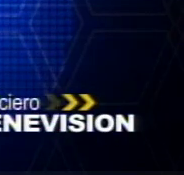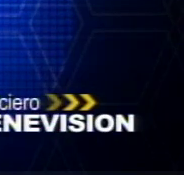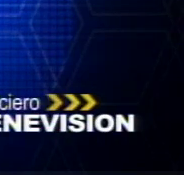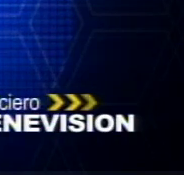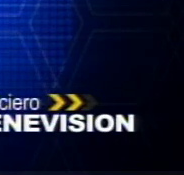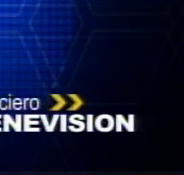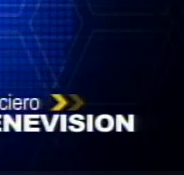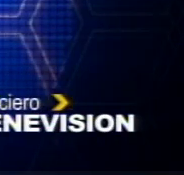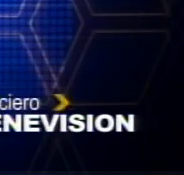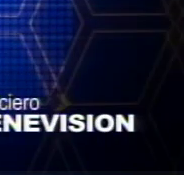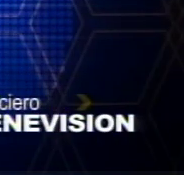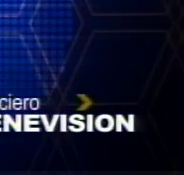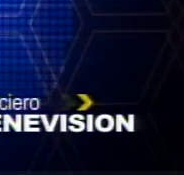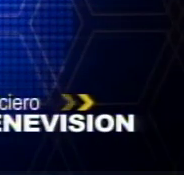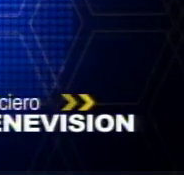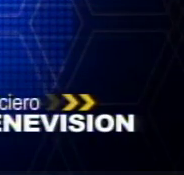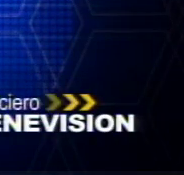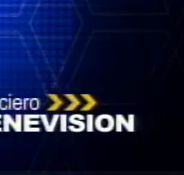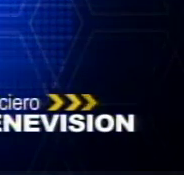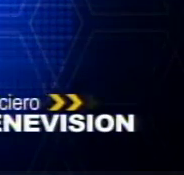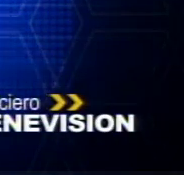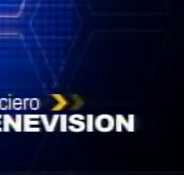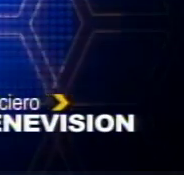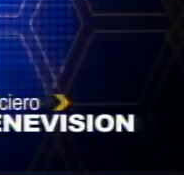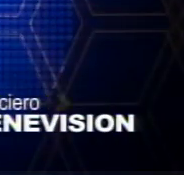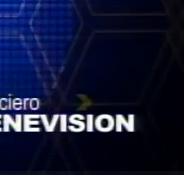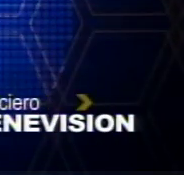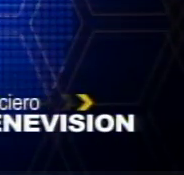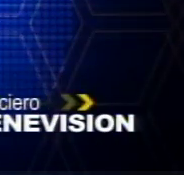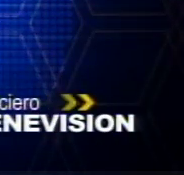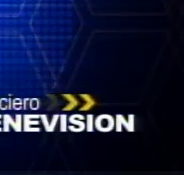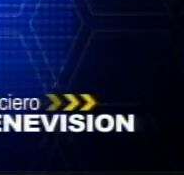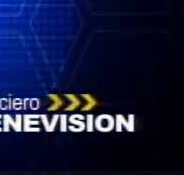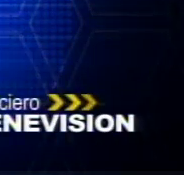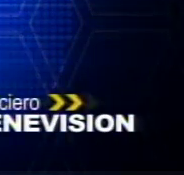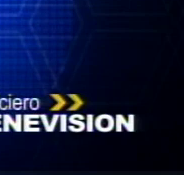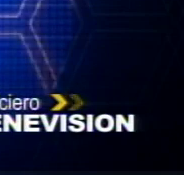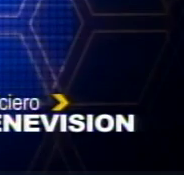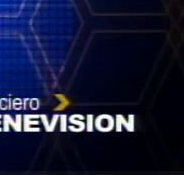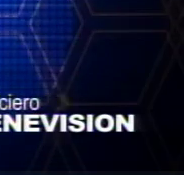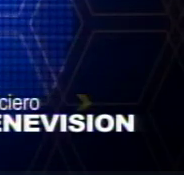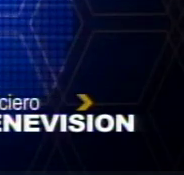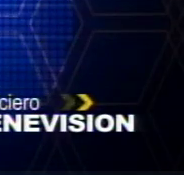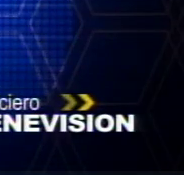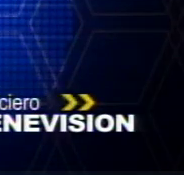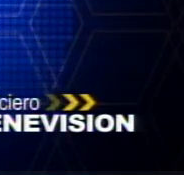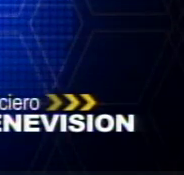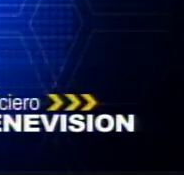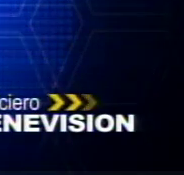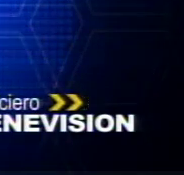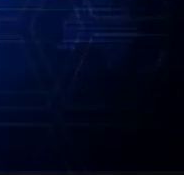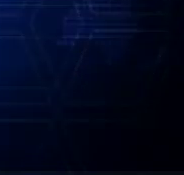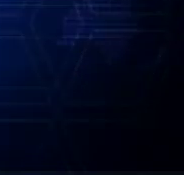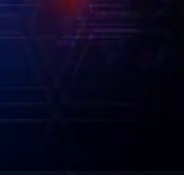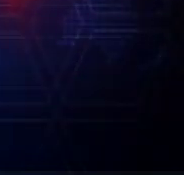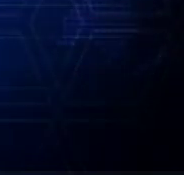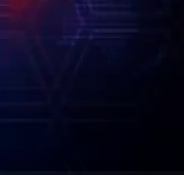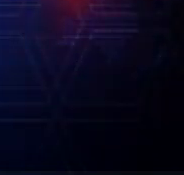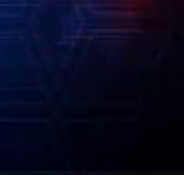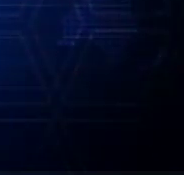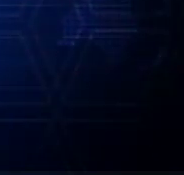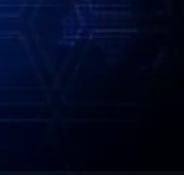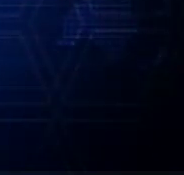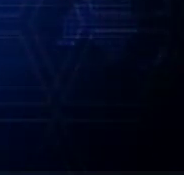Noticiero Venevisión te dice, con violencia no hay paraíso. Rompe el silencio ya.